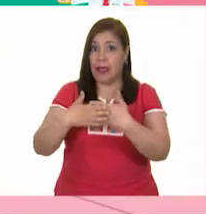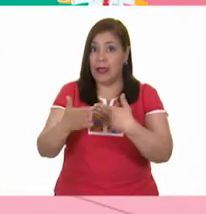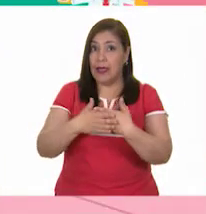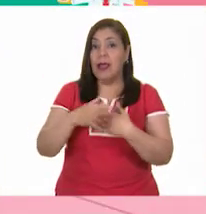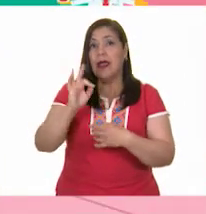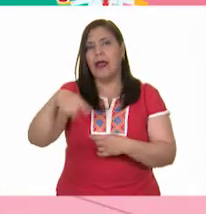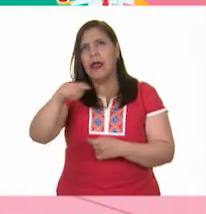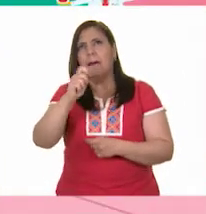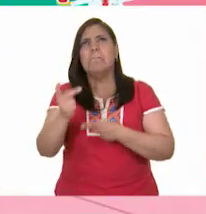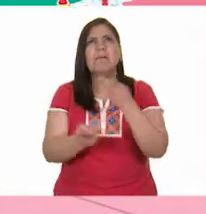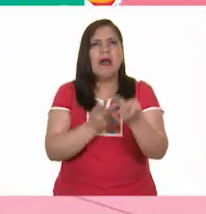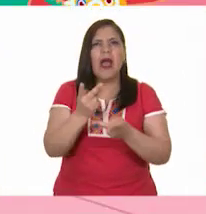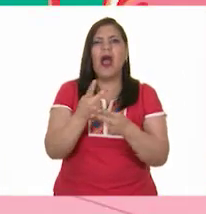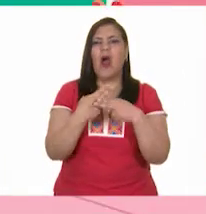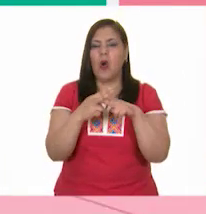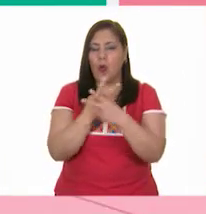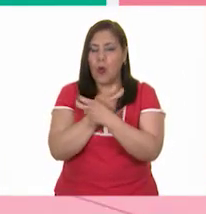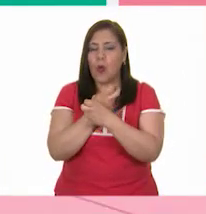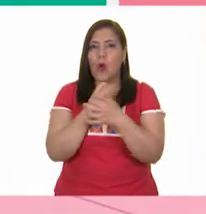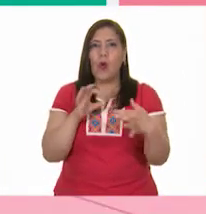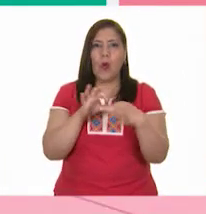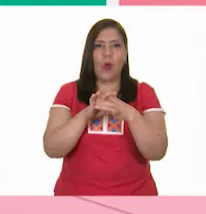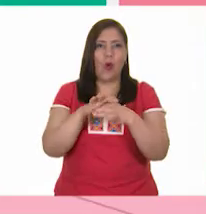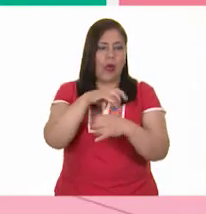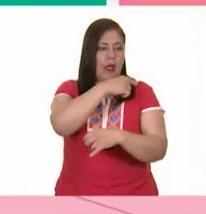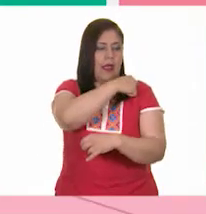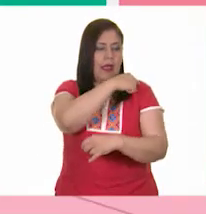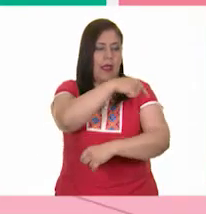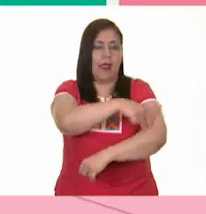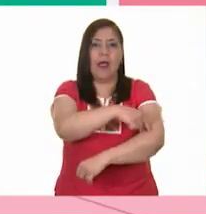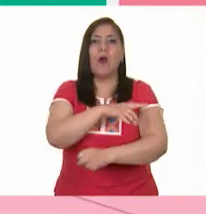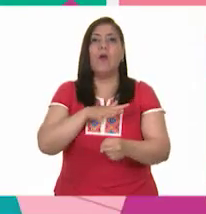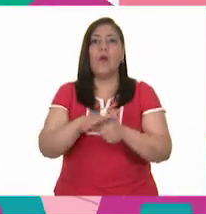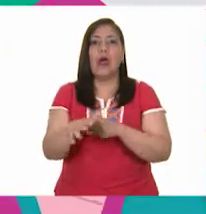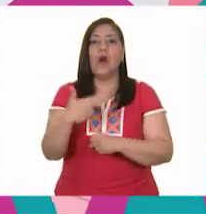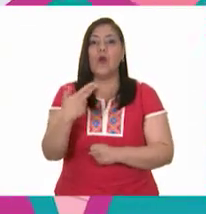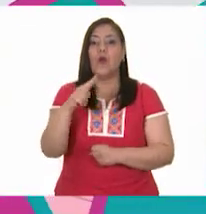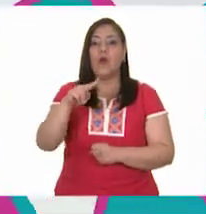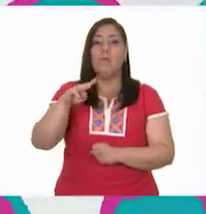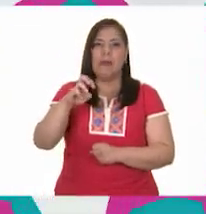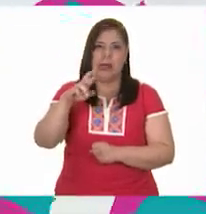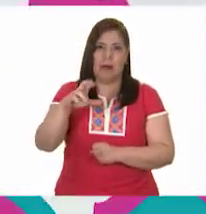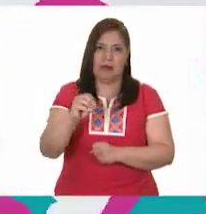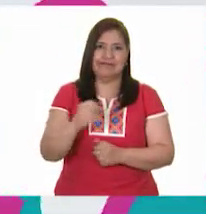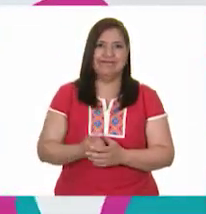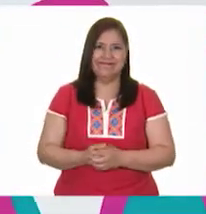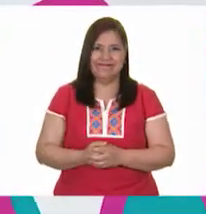que alguien les pregunte qué hueso une al codo con el hombro, recuerden que es el húmero.